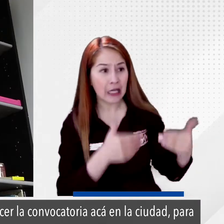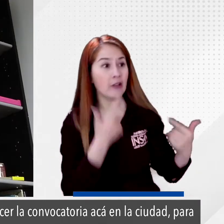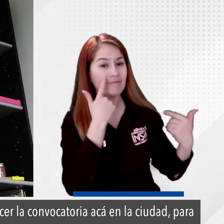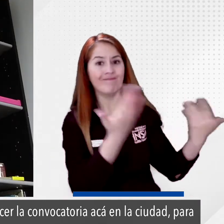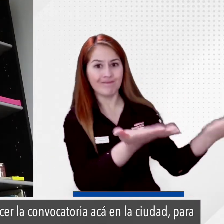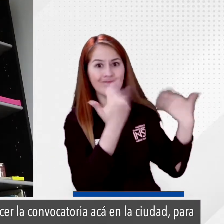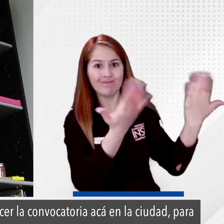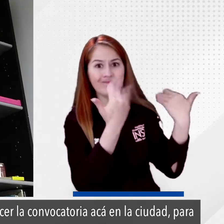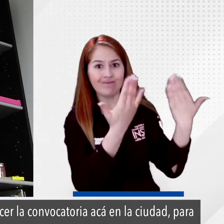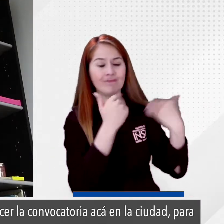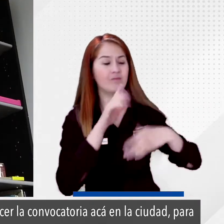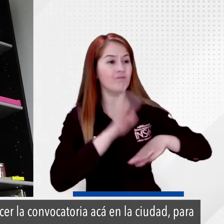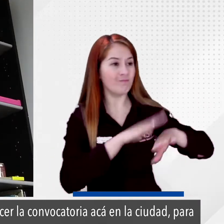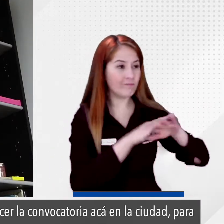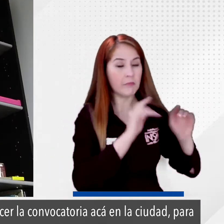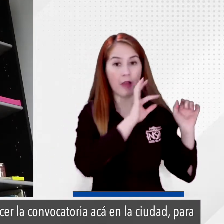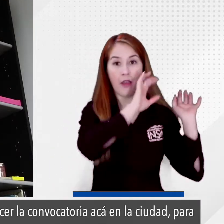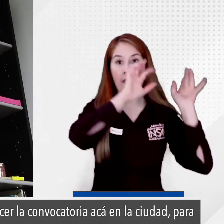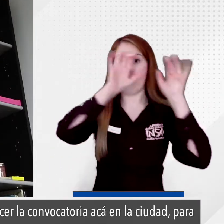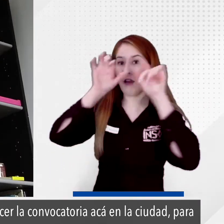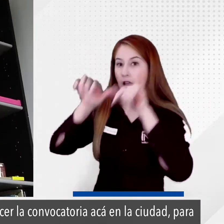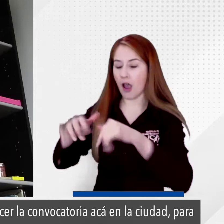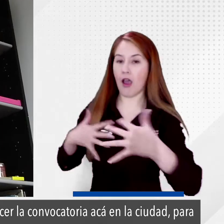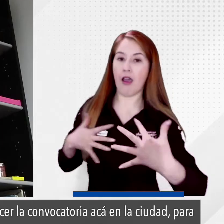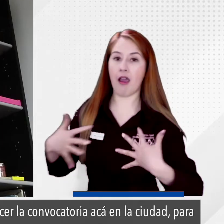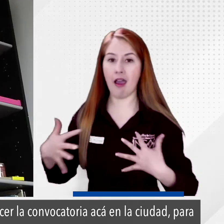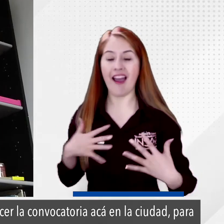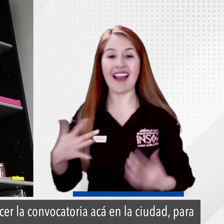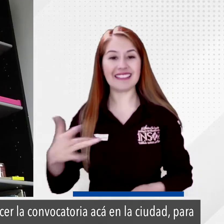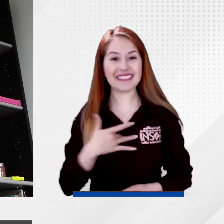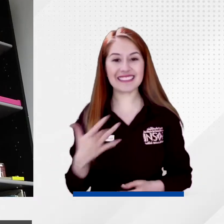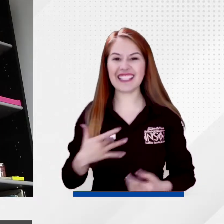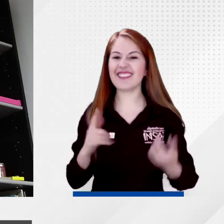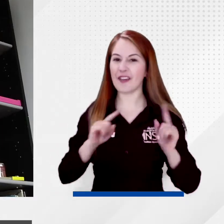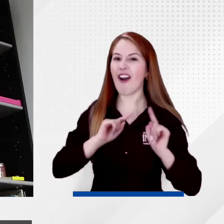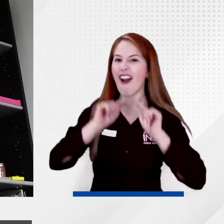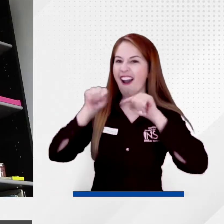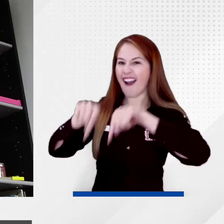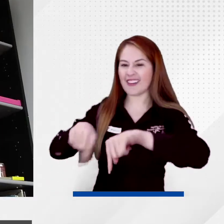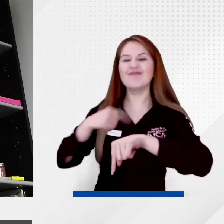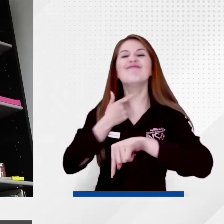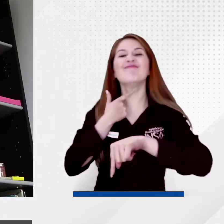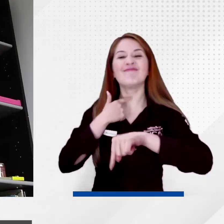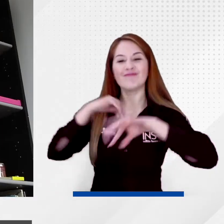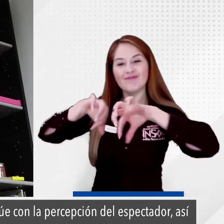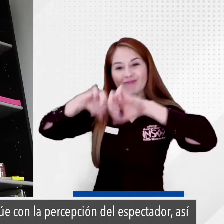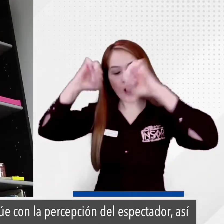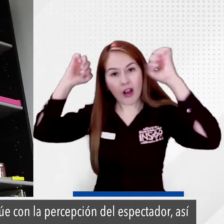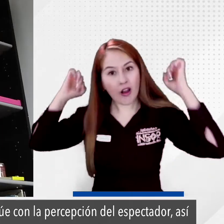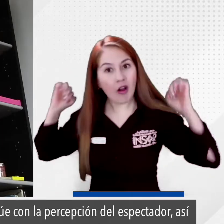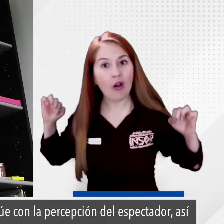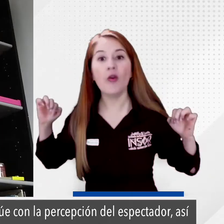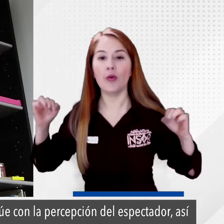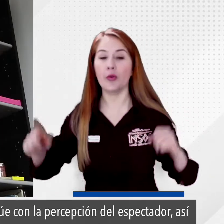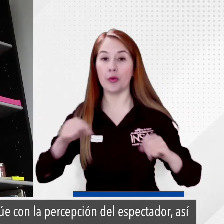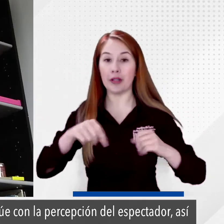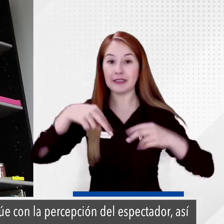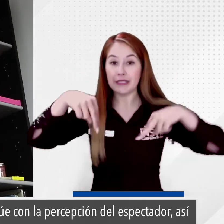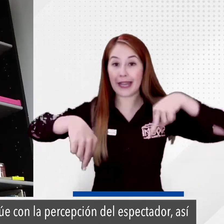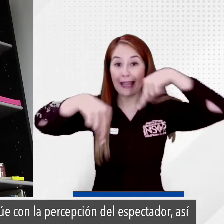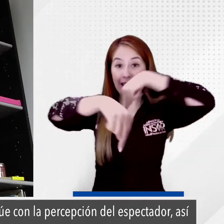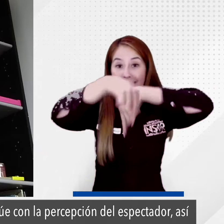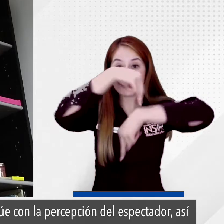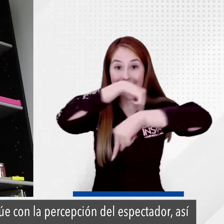tengan este tipo de características puedan acudir al teatro, se sientan partícipes. Lo que la escena